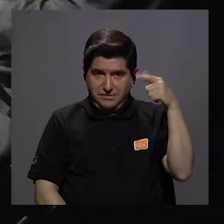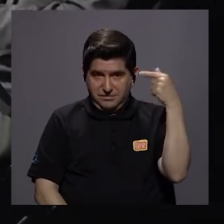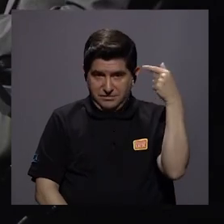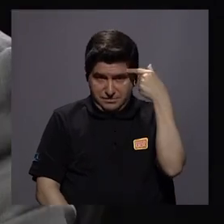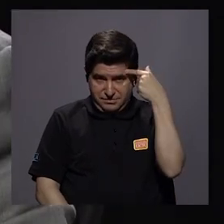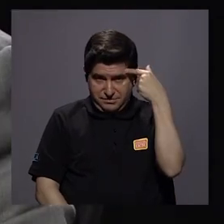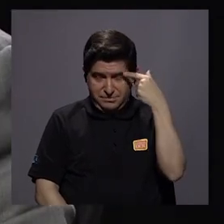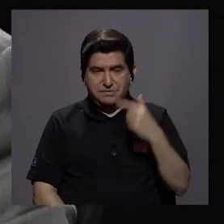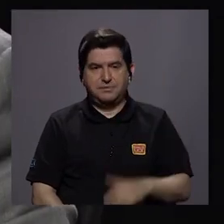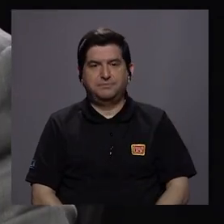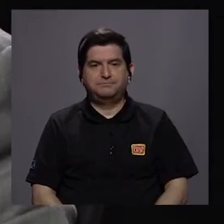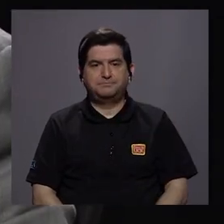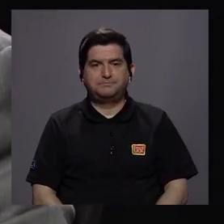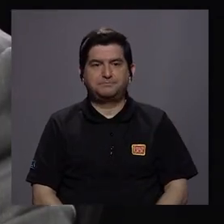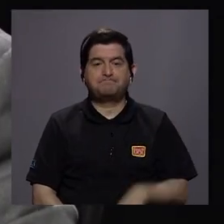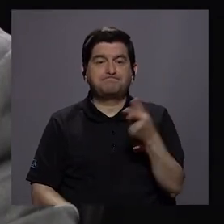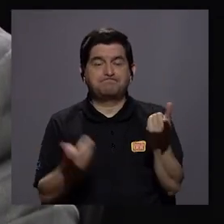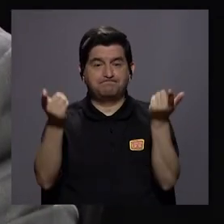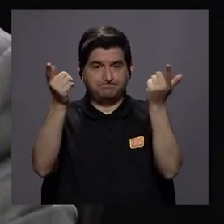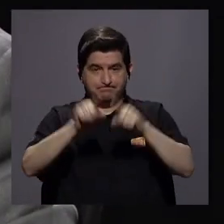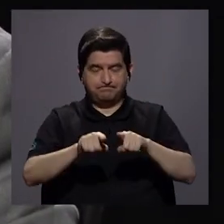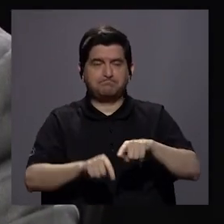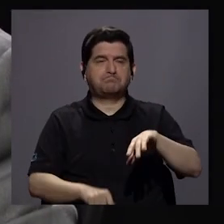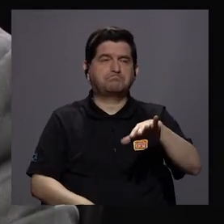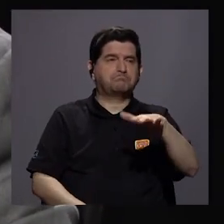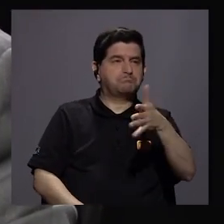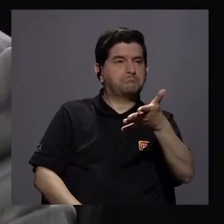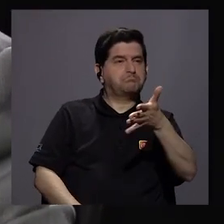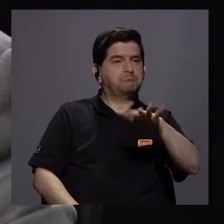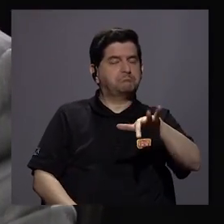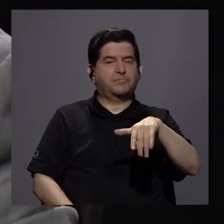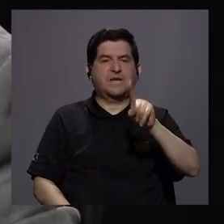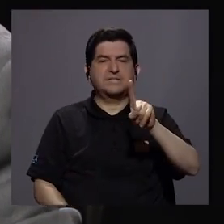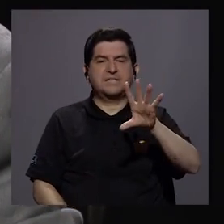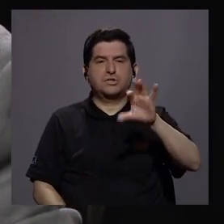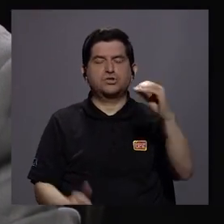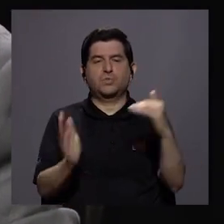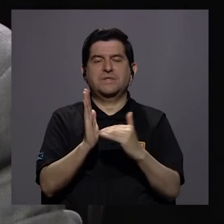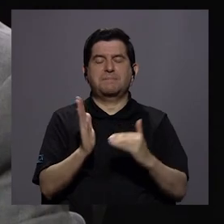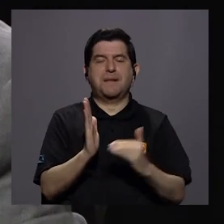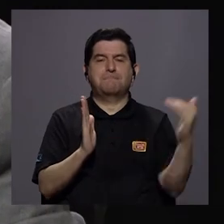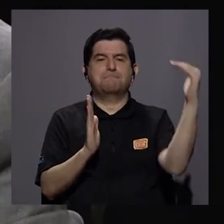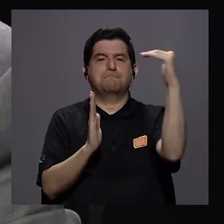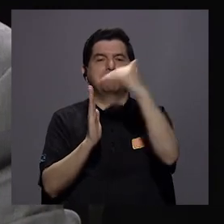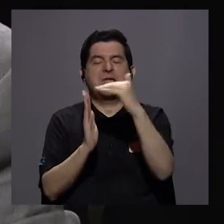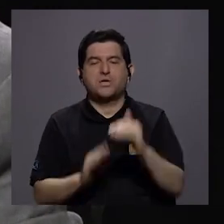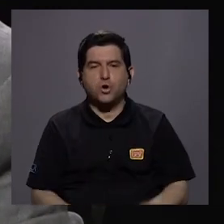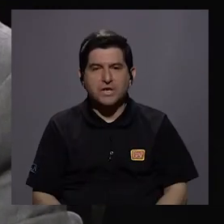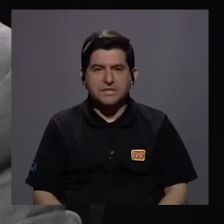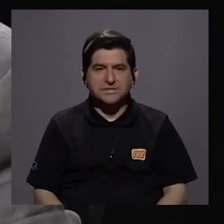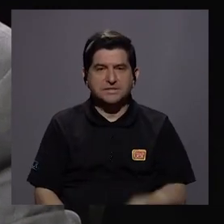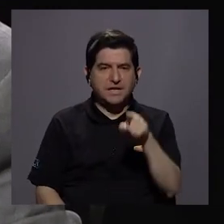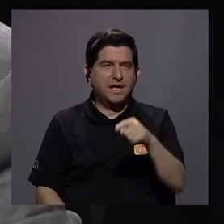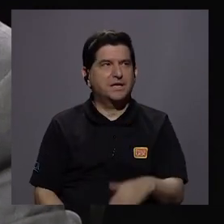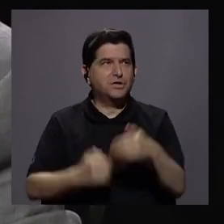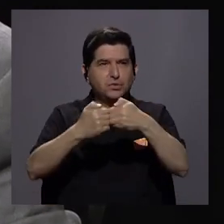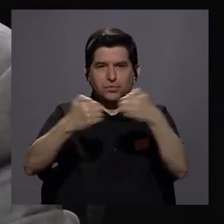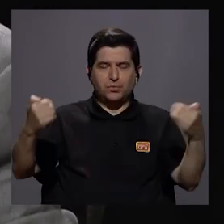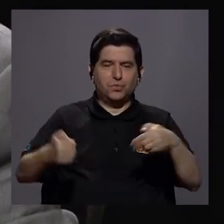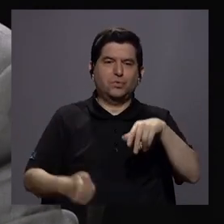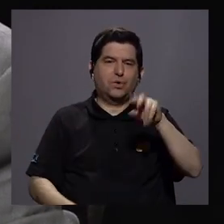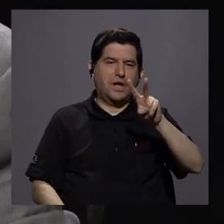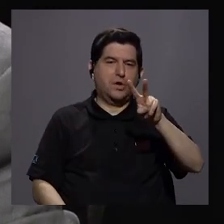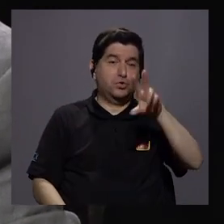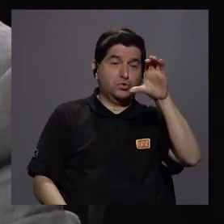del gobierno estaría alrededor de 150 mil millones, que están un poco lejanos a